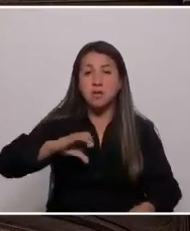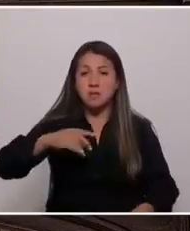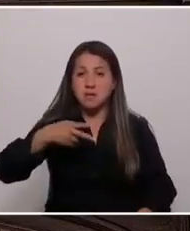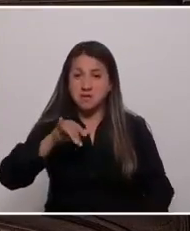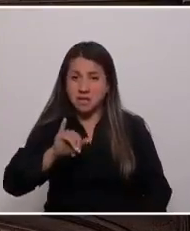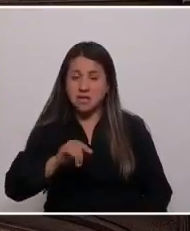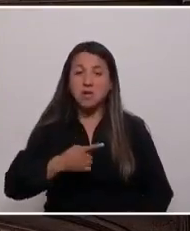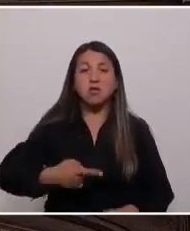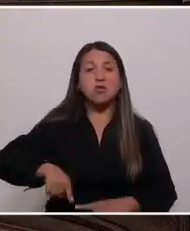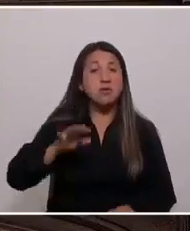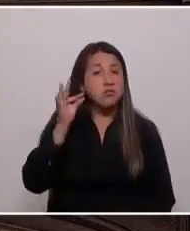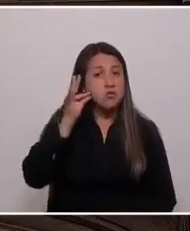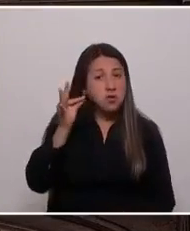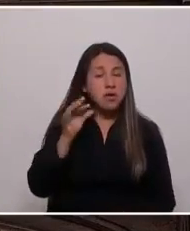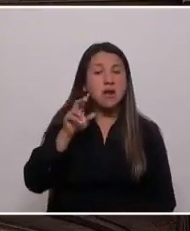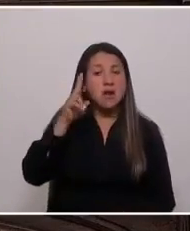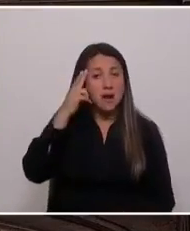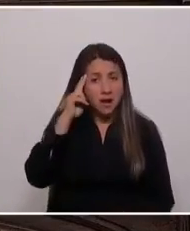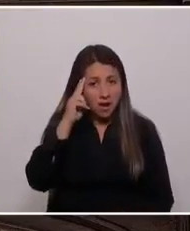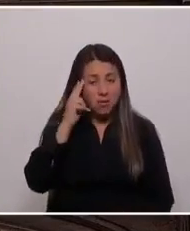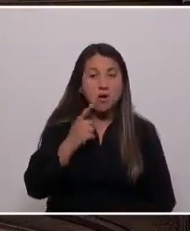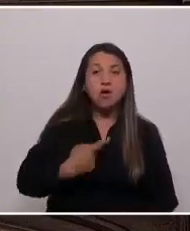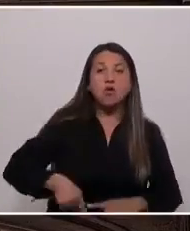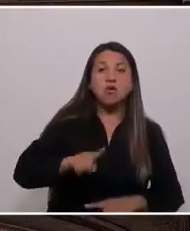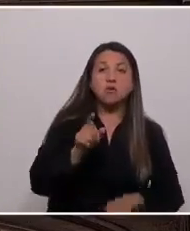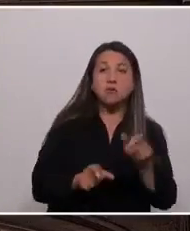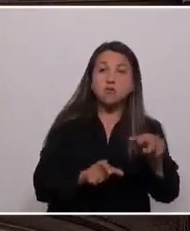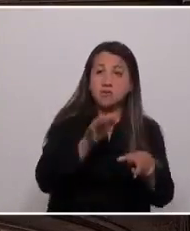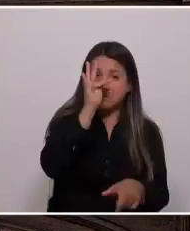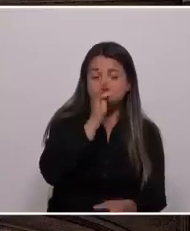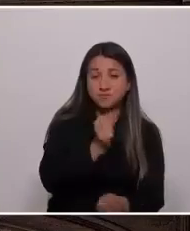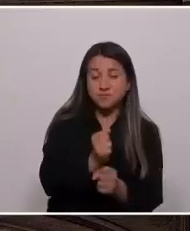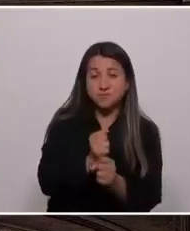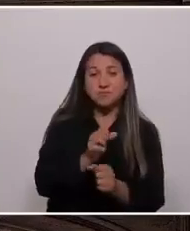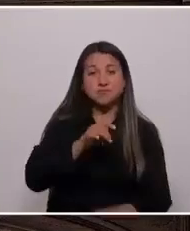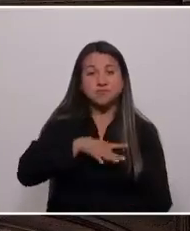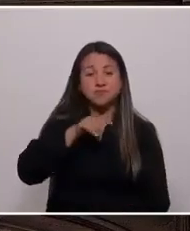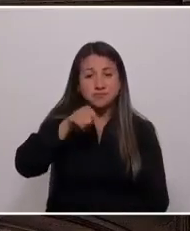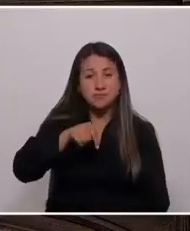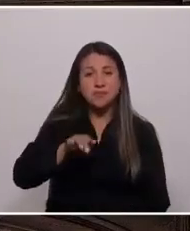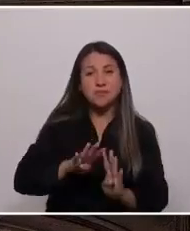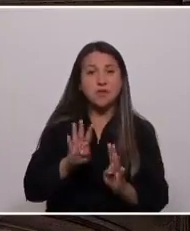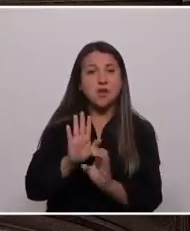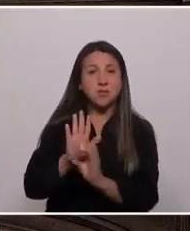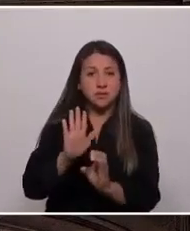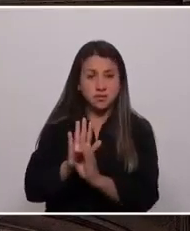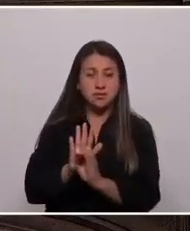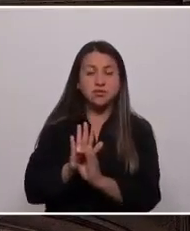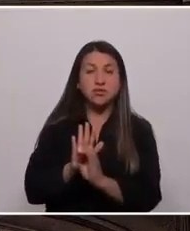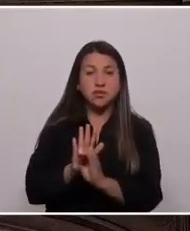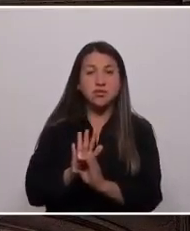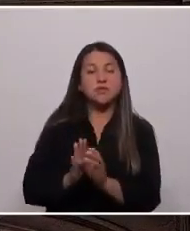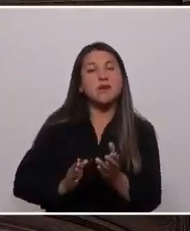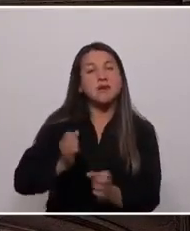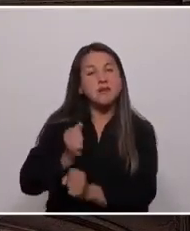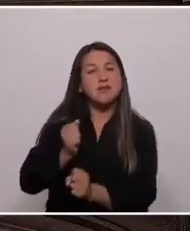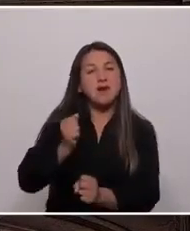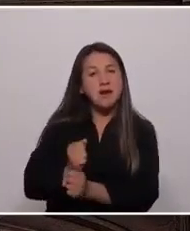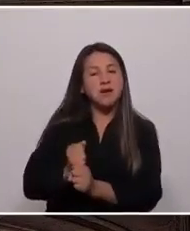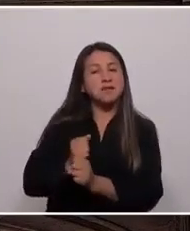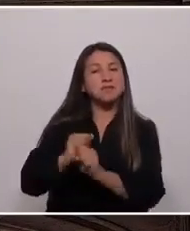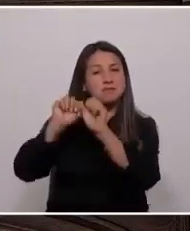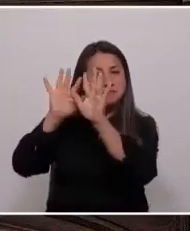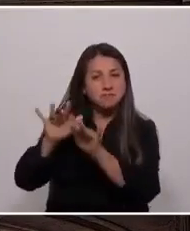histórica de rancagua ya las y los trabajadores de chile que será esta convención constitucional la que trabajará incansablemente para